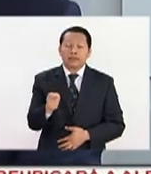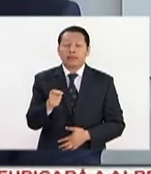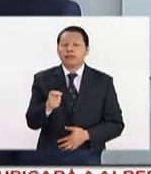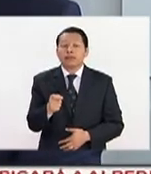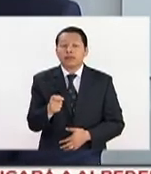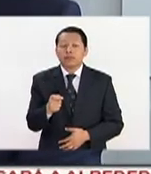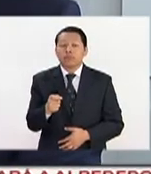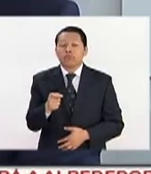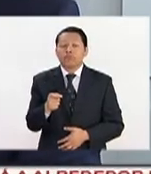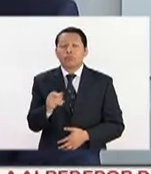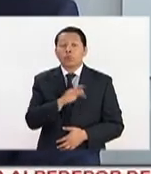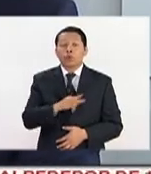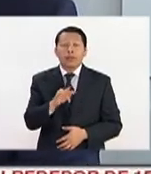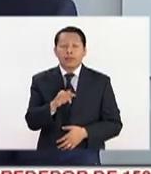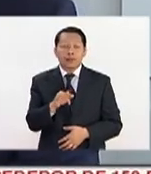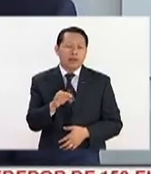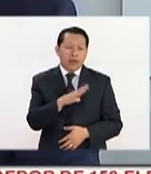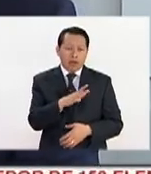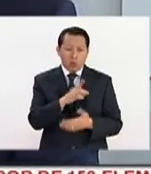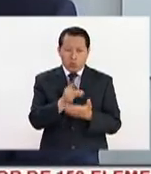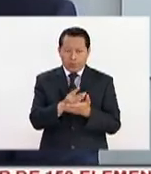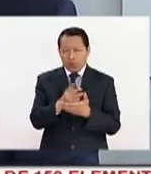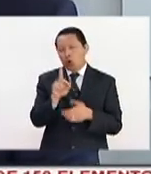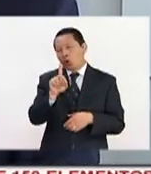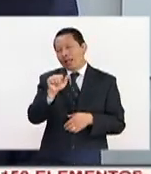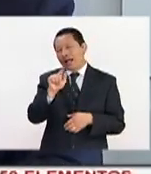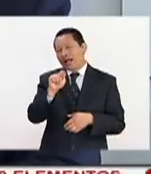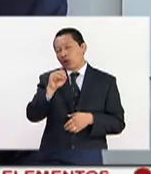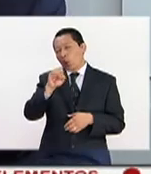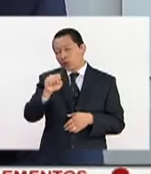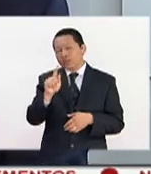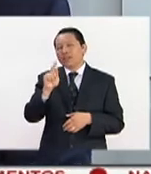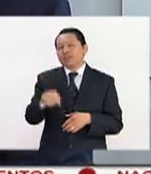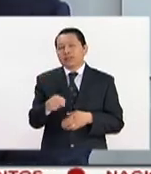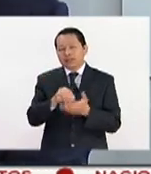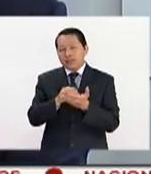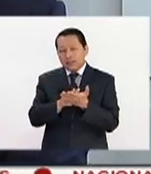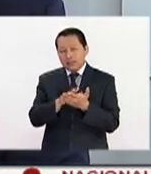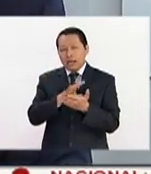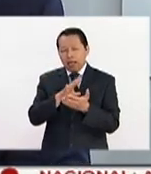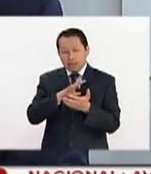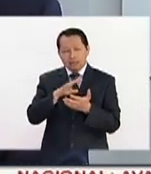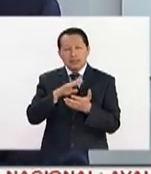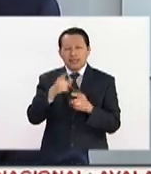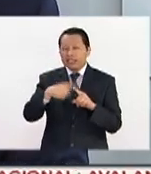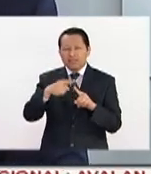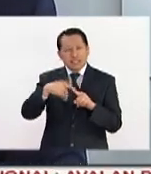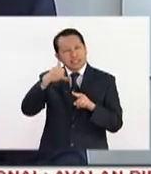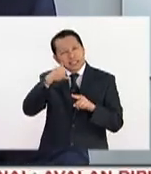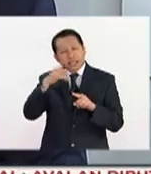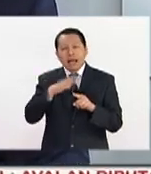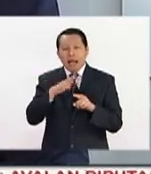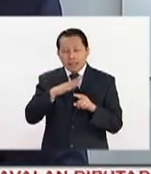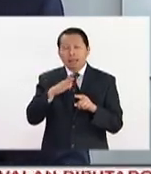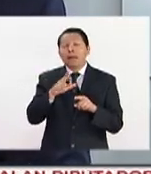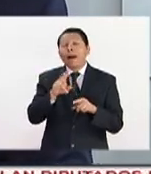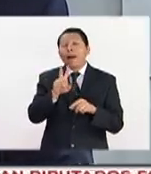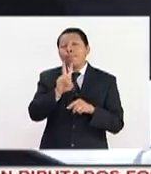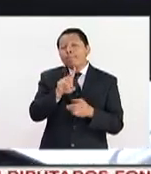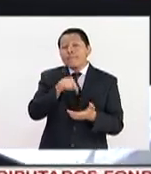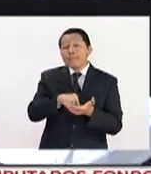poder ingresar datos aquellos dispositivos móviles que cuenten ya con la versión